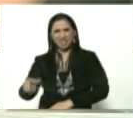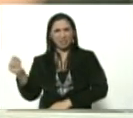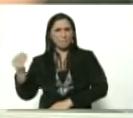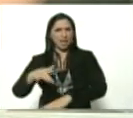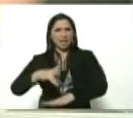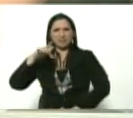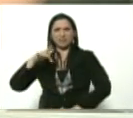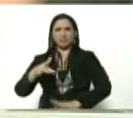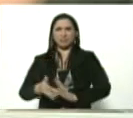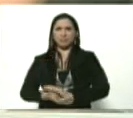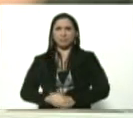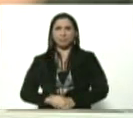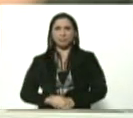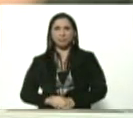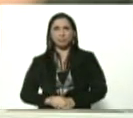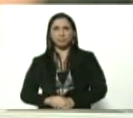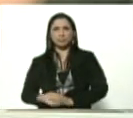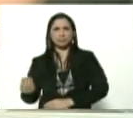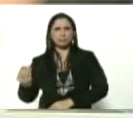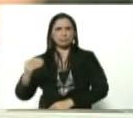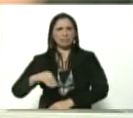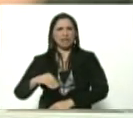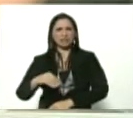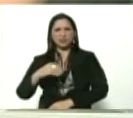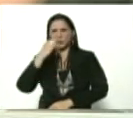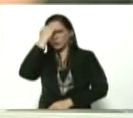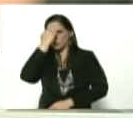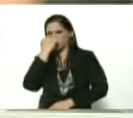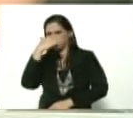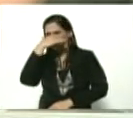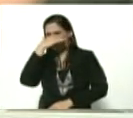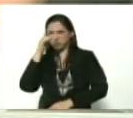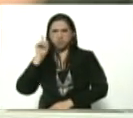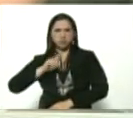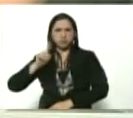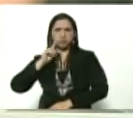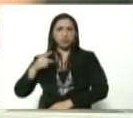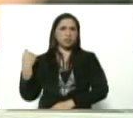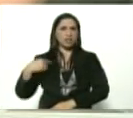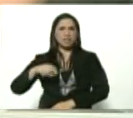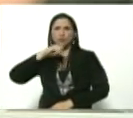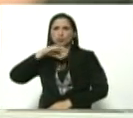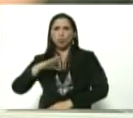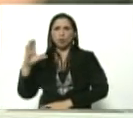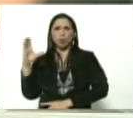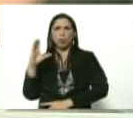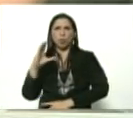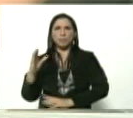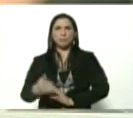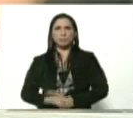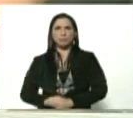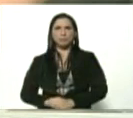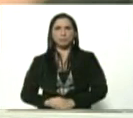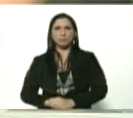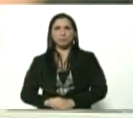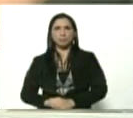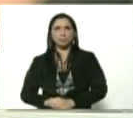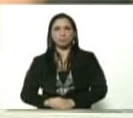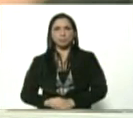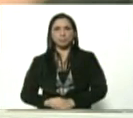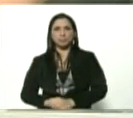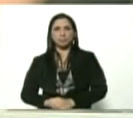extremista, más fascista, más farsante que ha tenido la historia de Colombia.